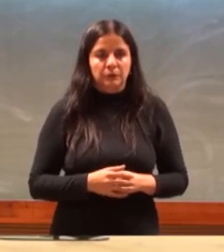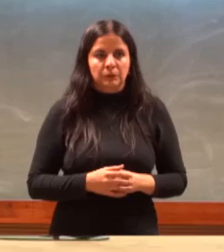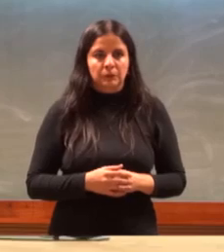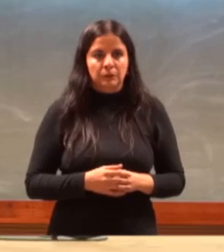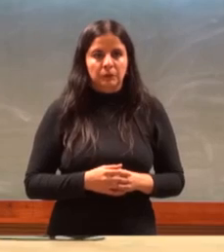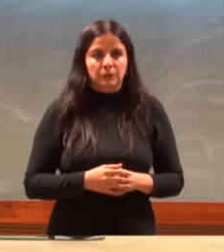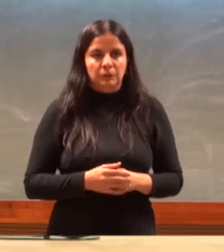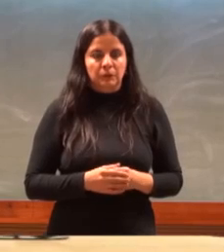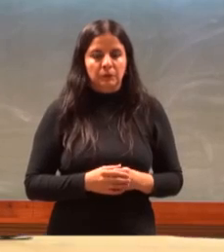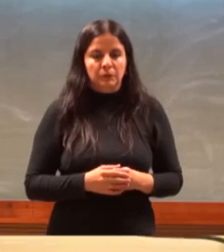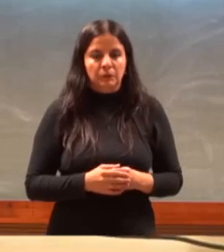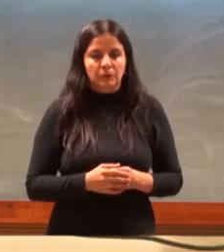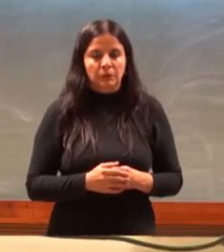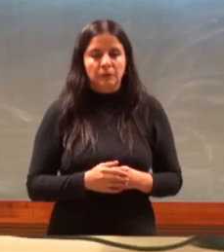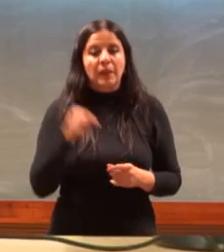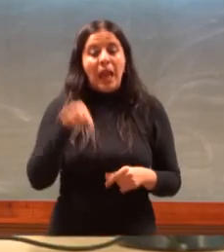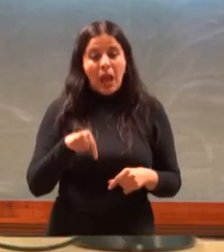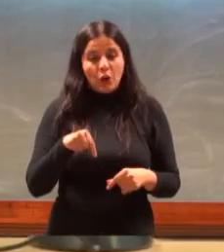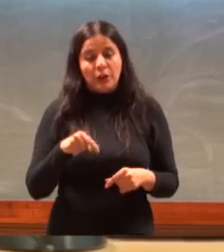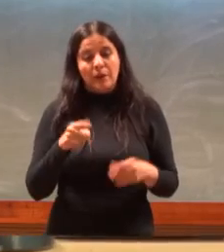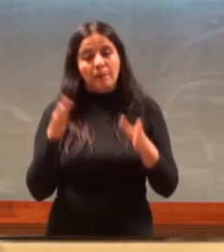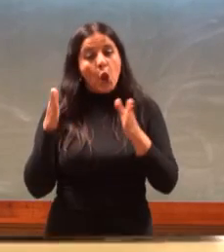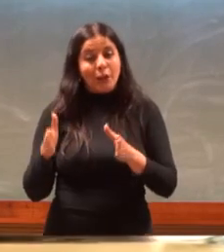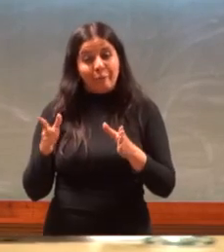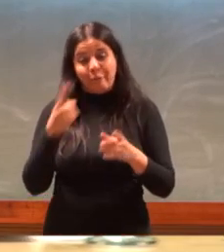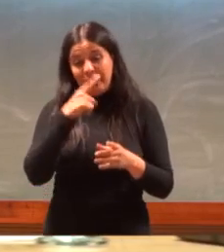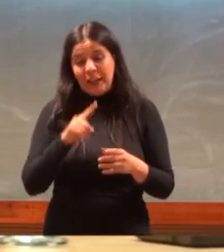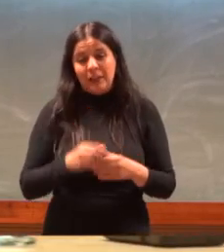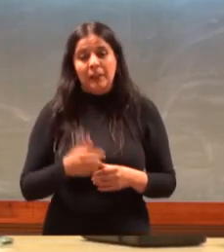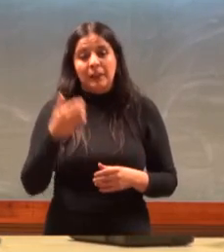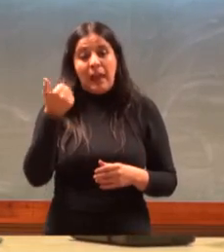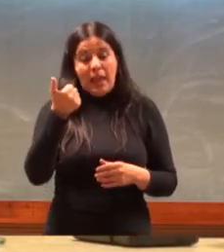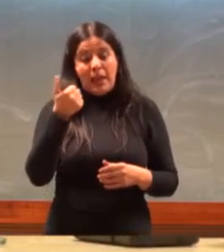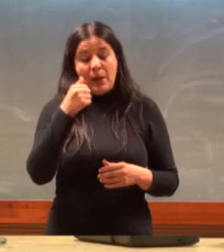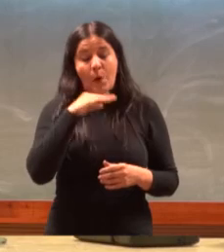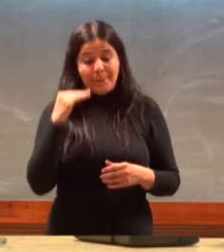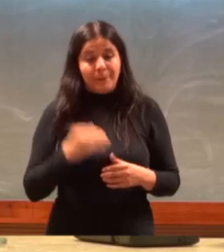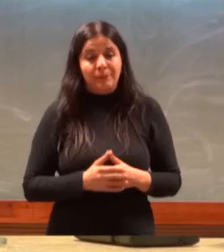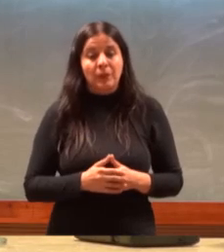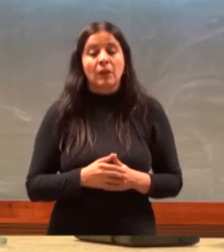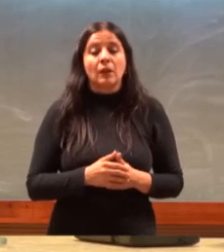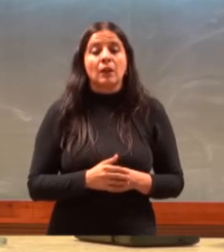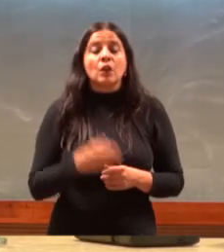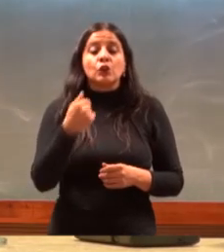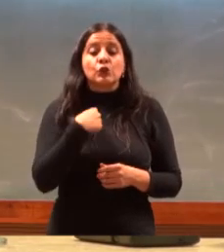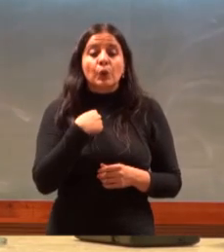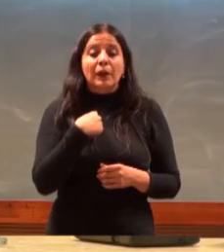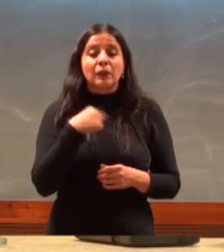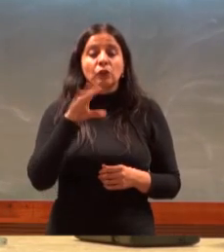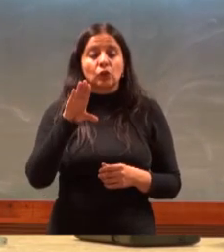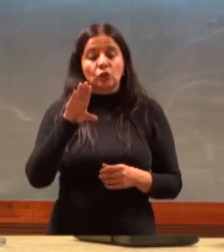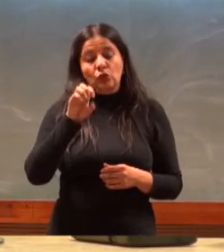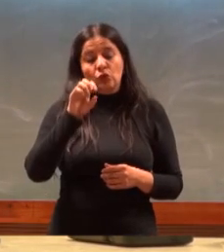es el turno del bloque de cierre de Juan Pablo abrate bien yo para el bloque de cierre voy a tomar eh dos